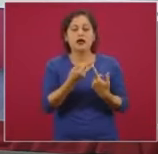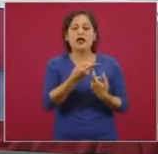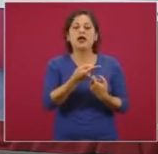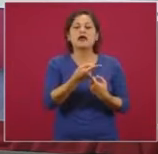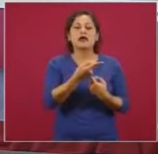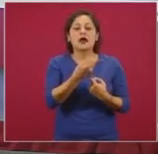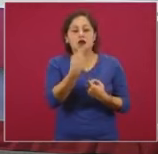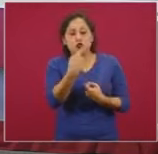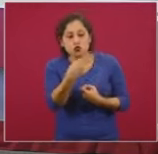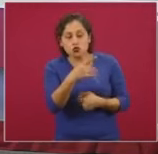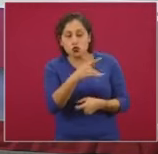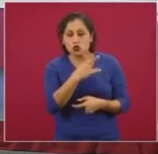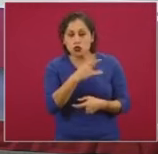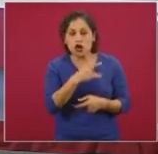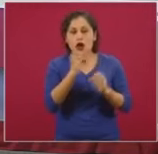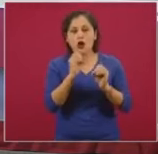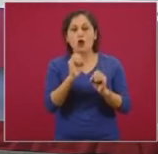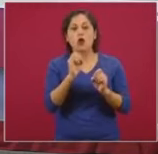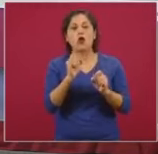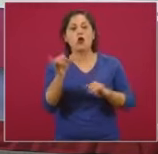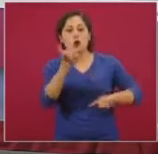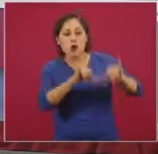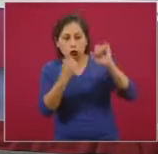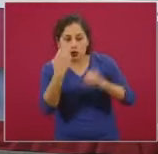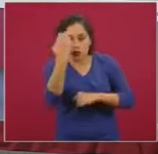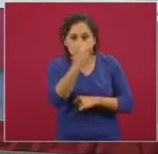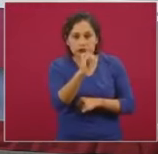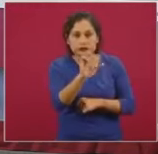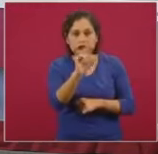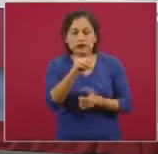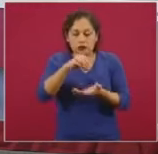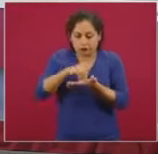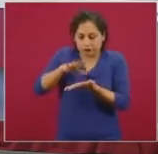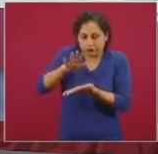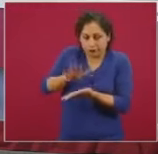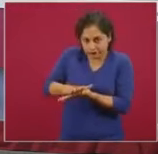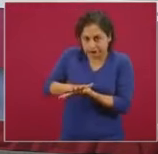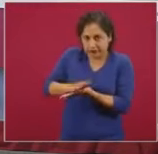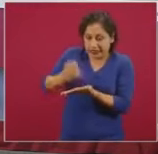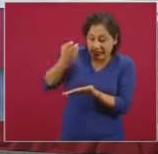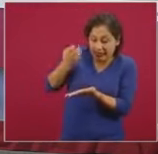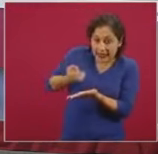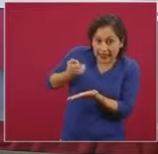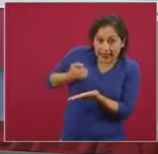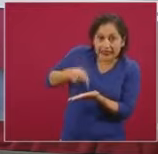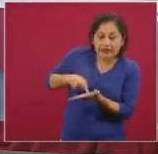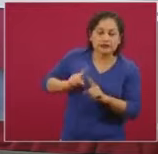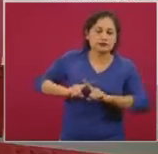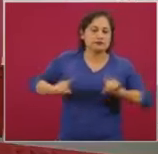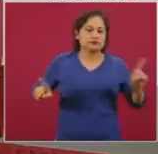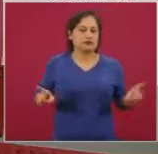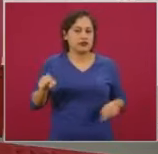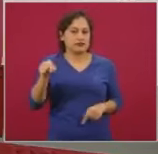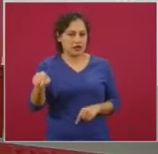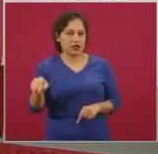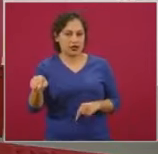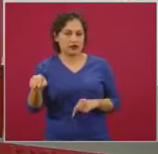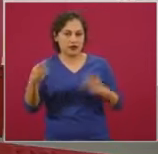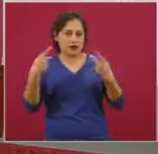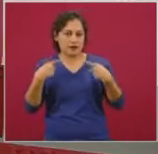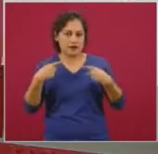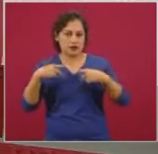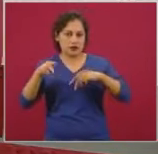se registre en el sistema de vigilancia, el exceso de mortalidad es independiente a esto, es independiente de qué tanto se acercan las personas o no,